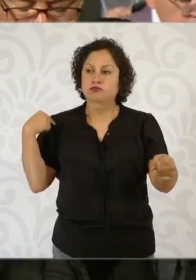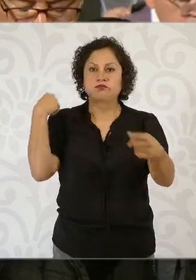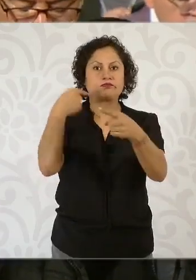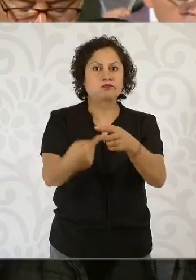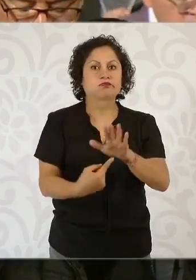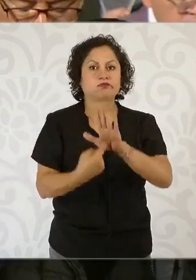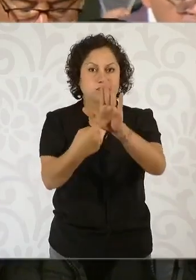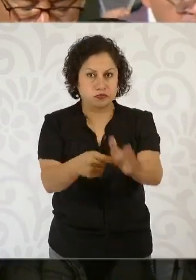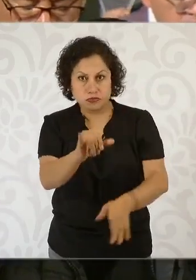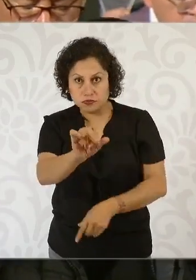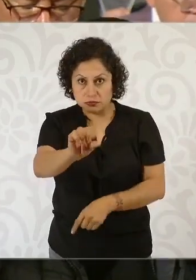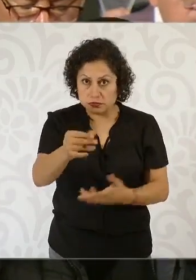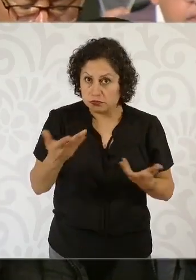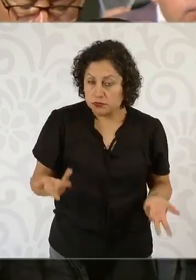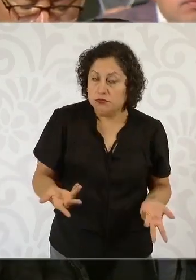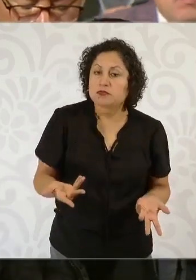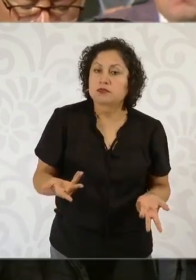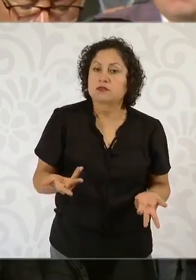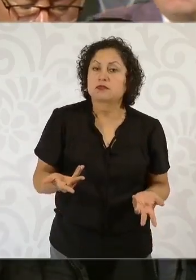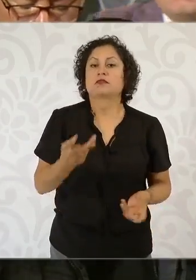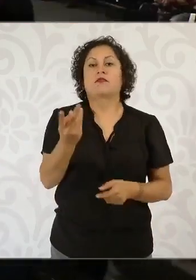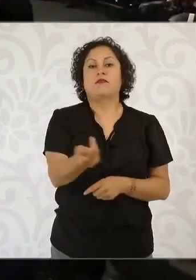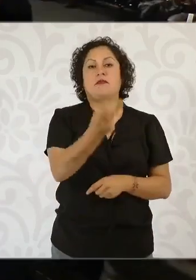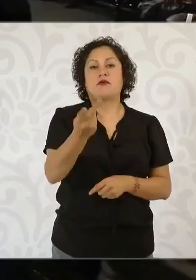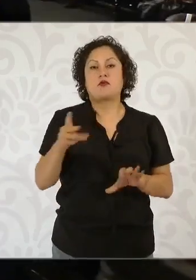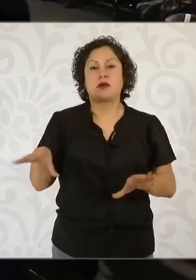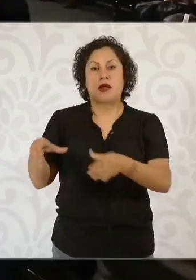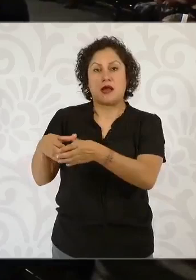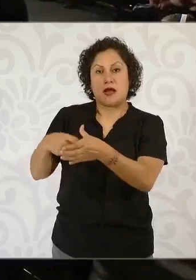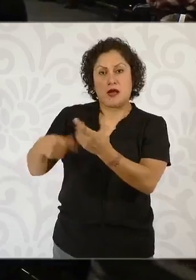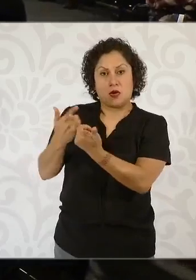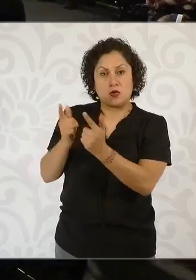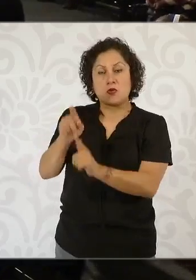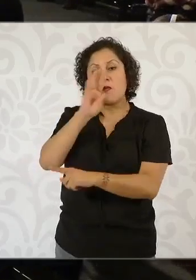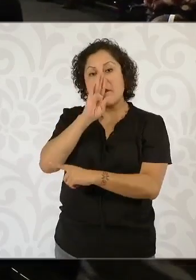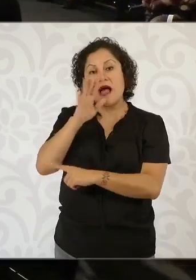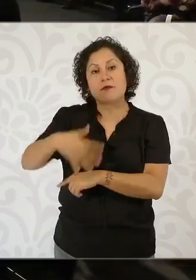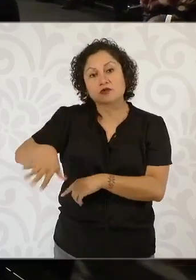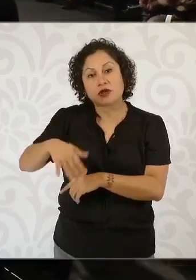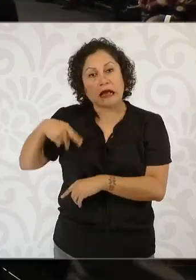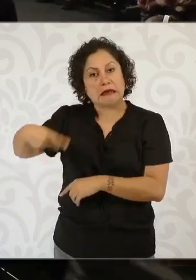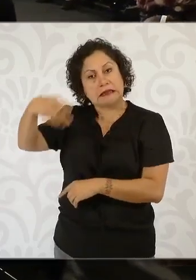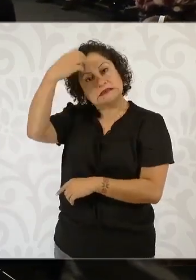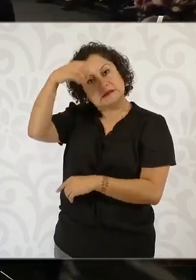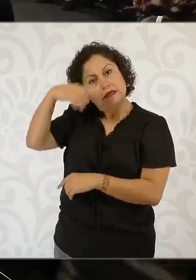cómo pudieran tener un trabajo conjunto con madres buscadoras, que son quienes han tenido más experiencia en